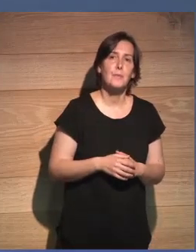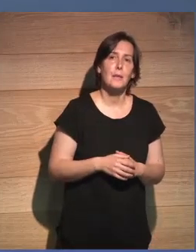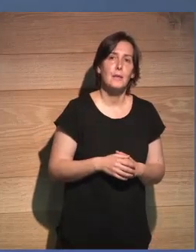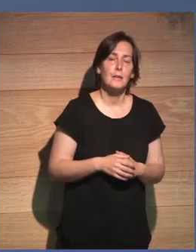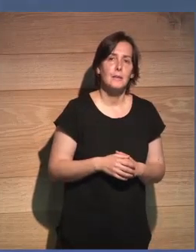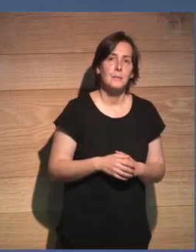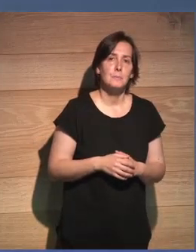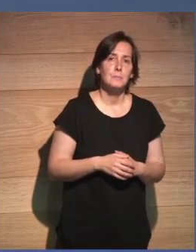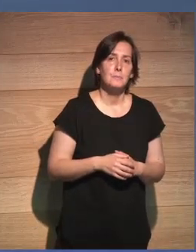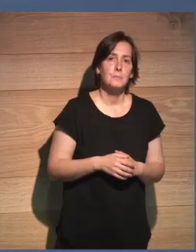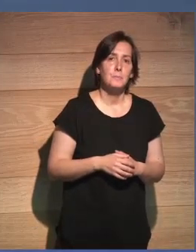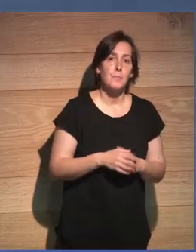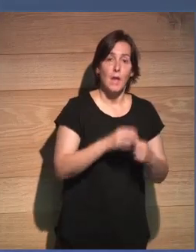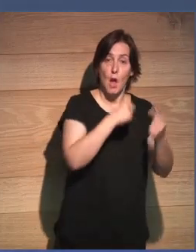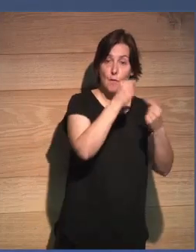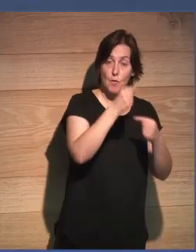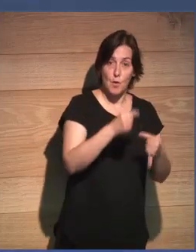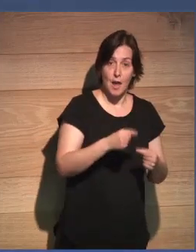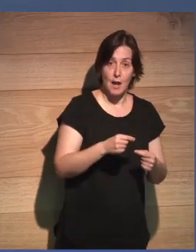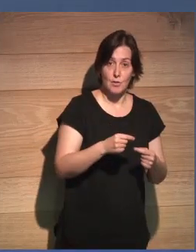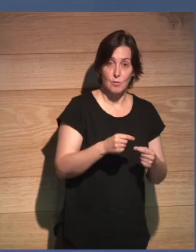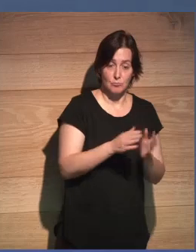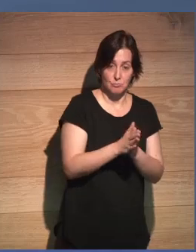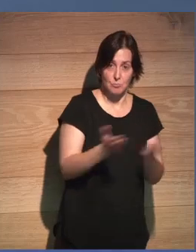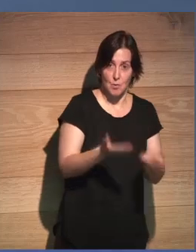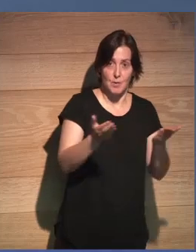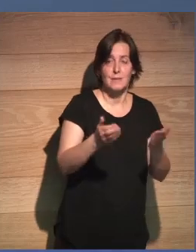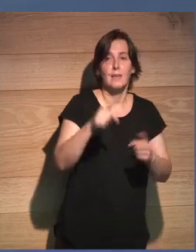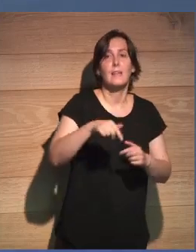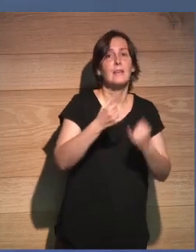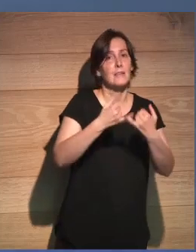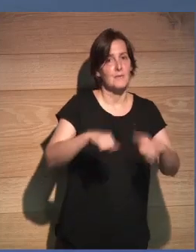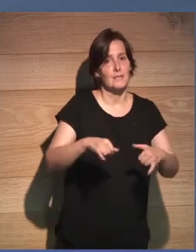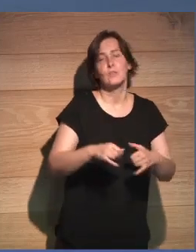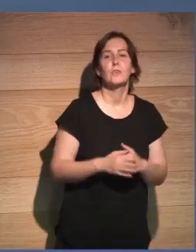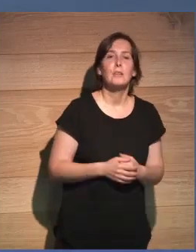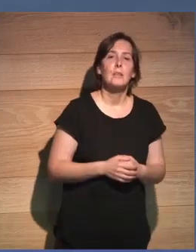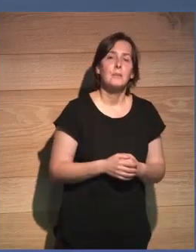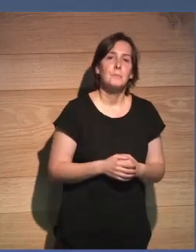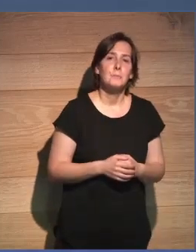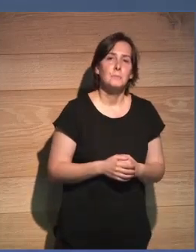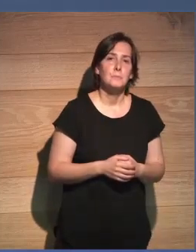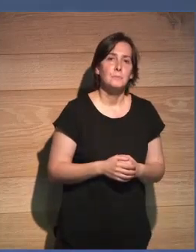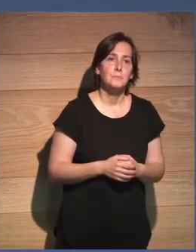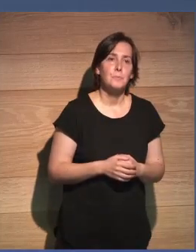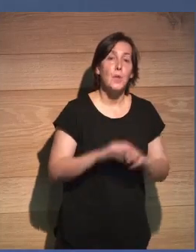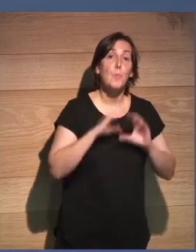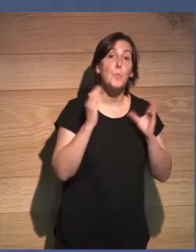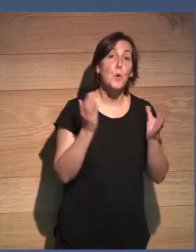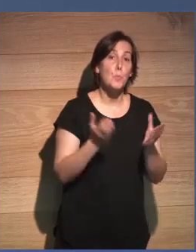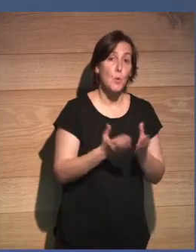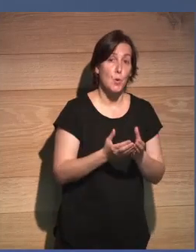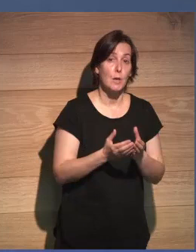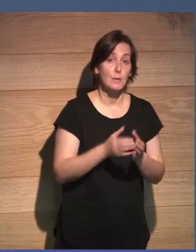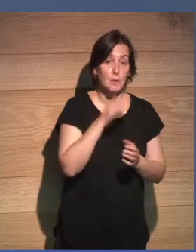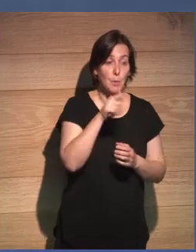estaba en el formulario inicial con el que se ha publicitado este encuentro, ¿no? Que es el de la burbuja, ¿no? Porque esto